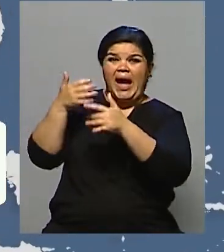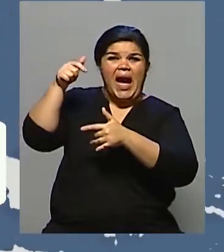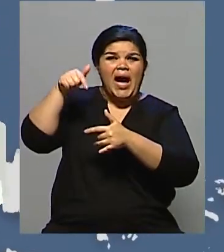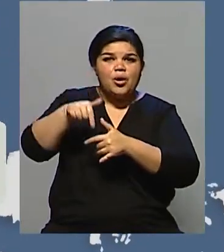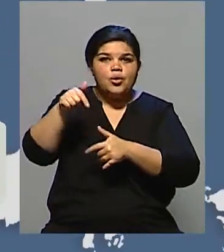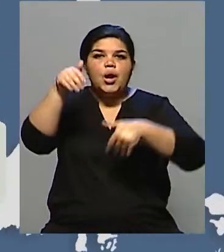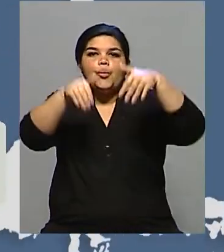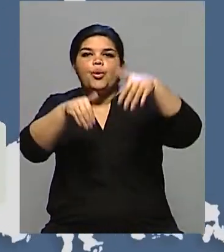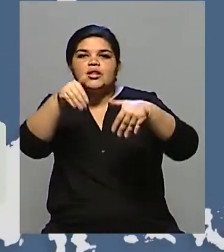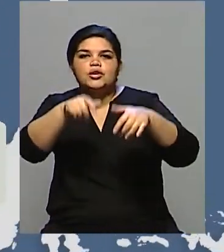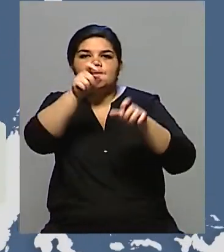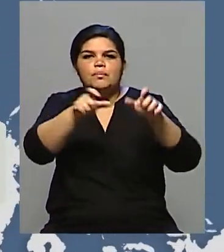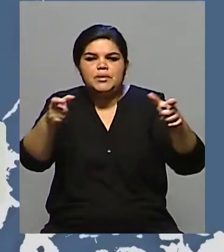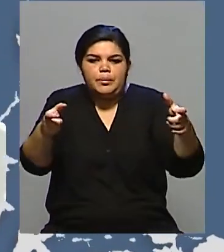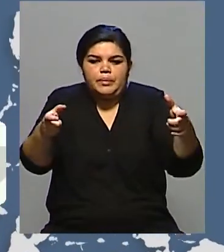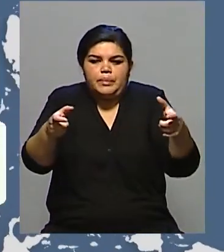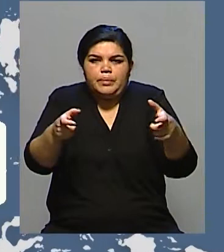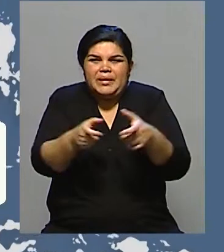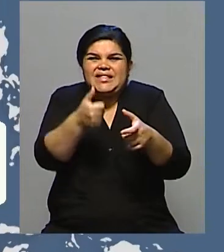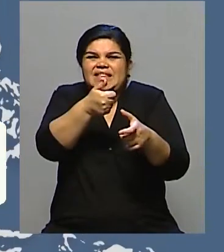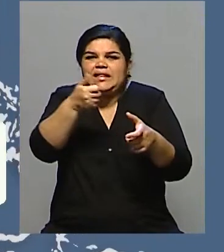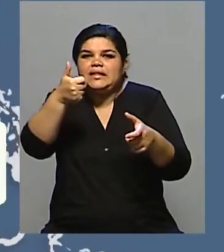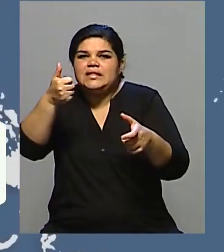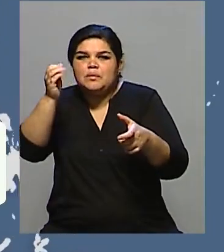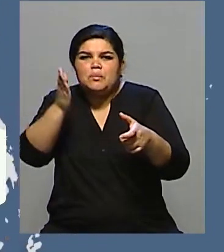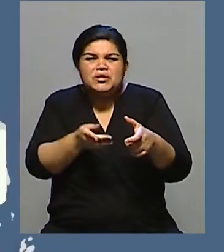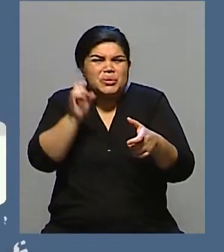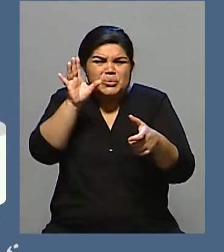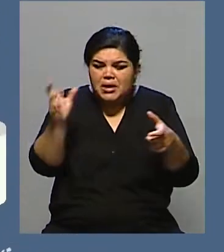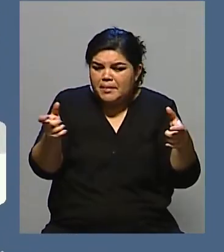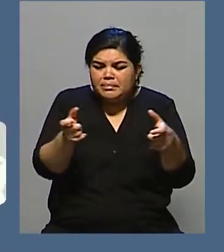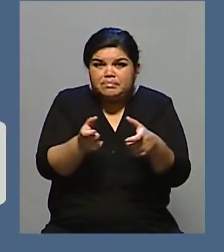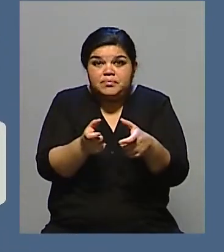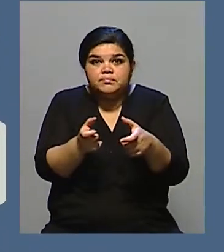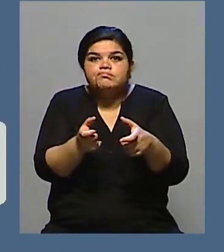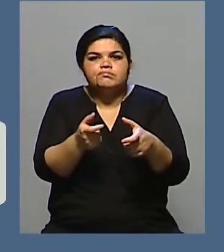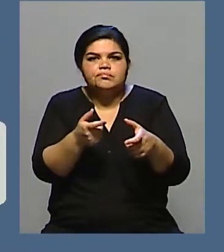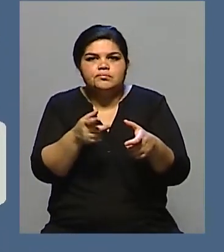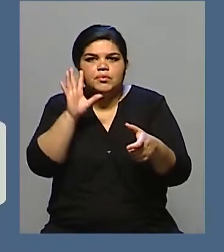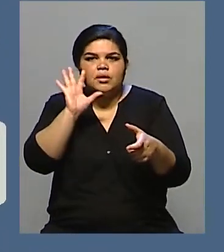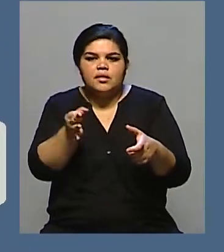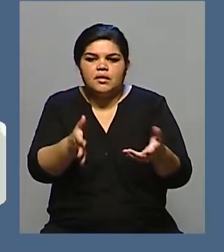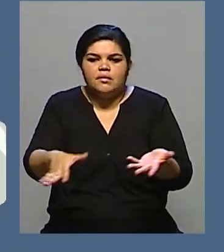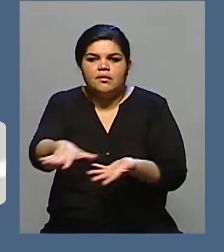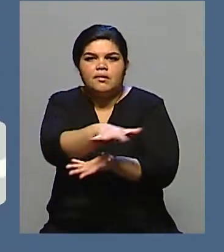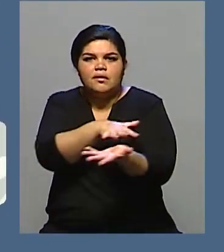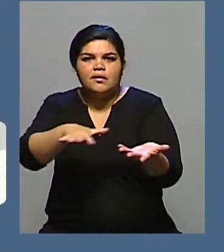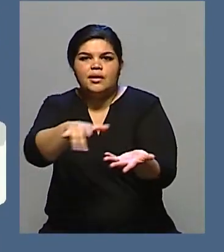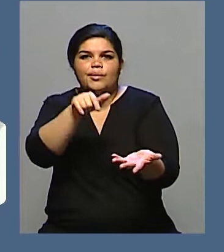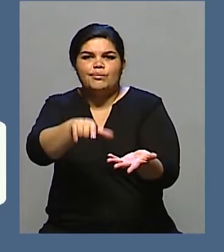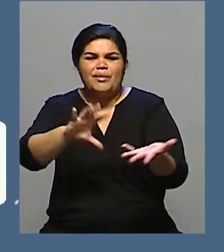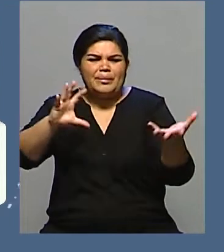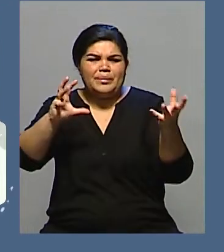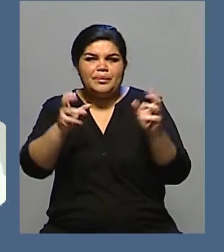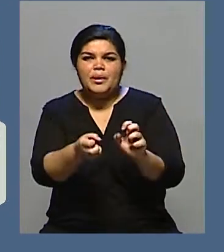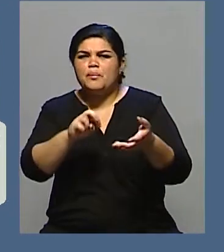Italia es república. Pero sin embargo vemos que el pueblo realmente está afectado por la crisis. ¿Cómo se explica este fenómeno?